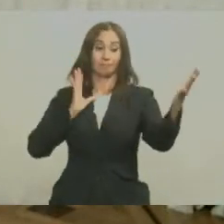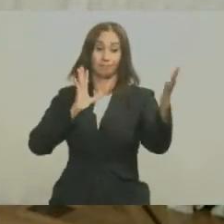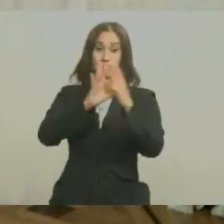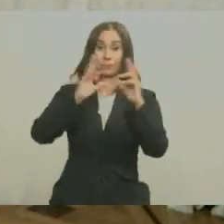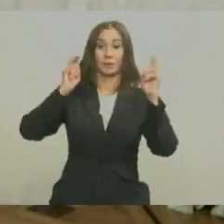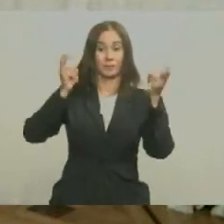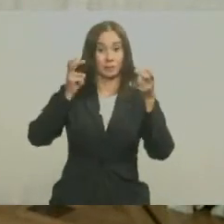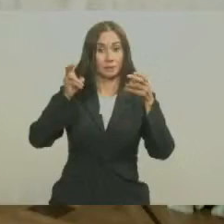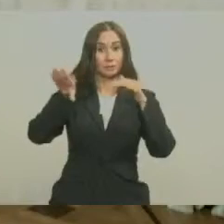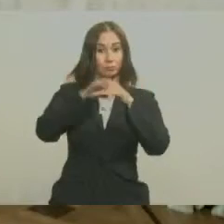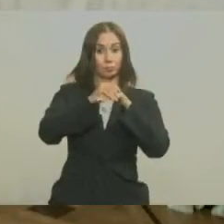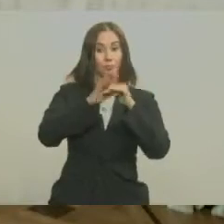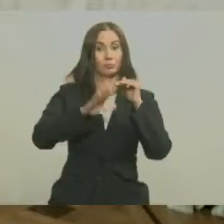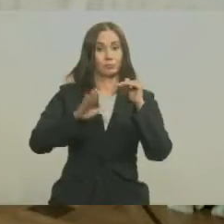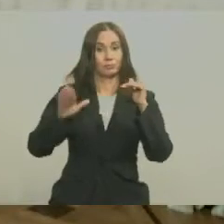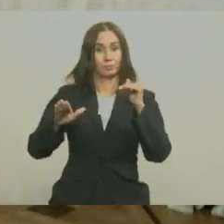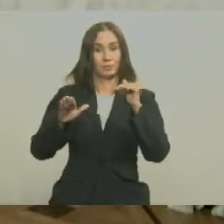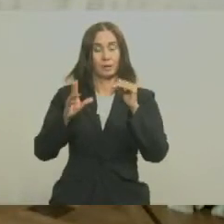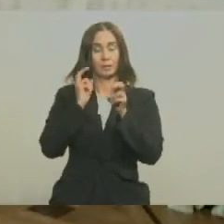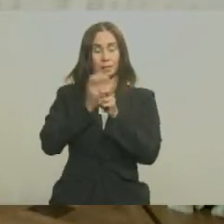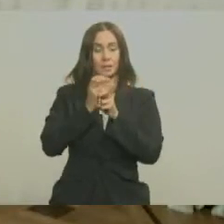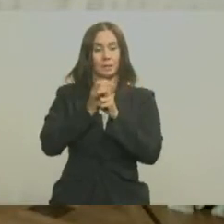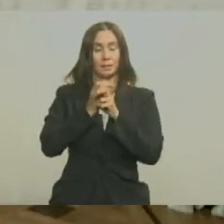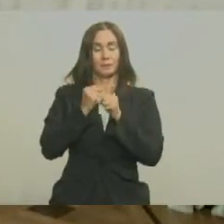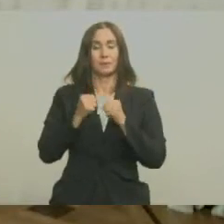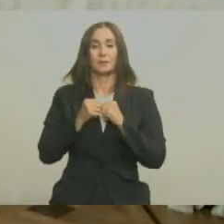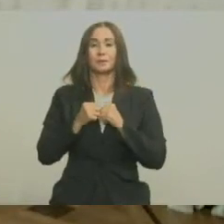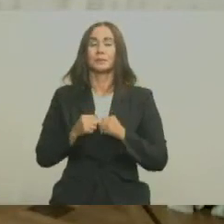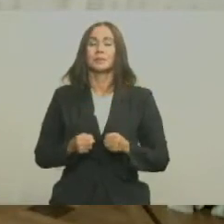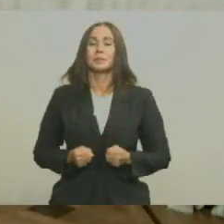esta problemática que nos aqueja.